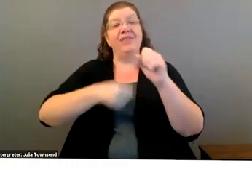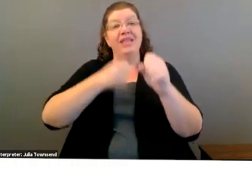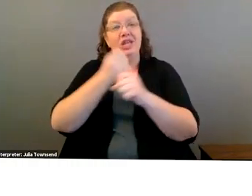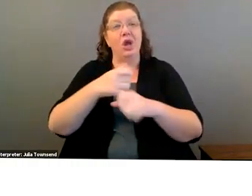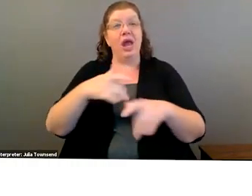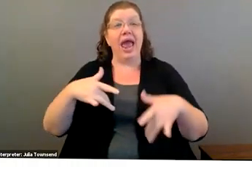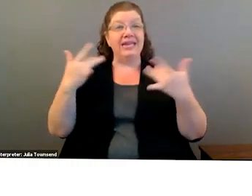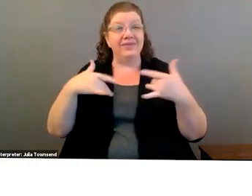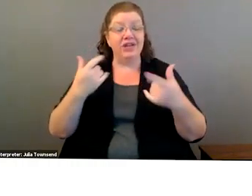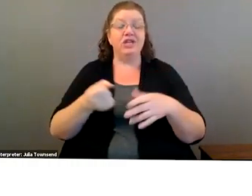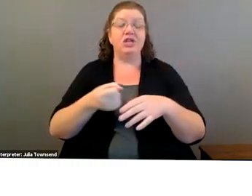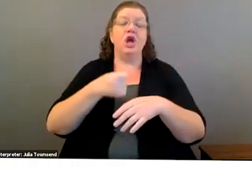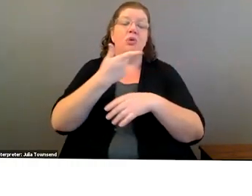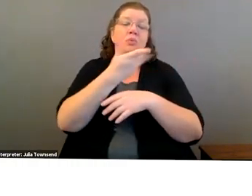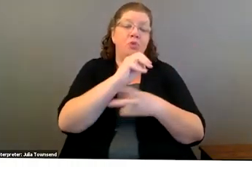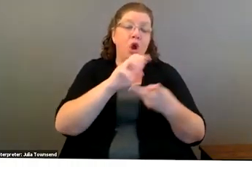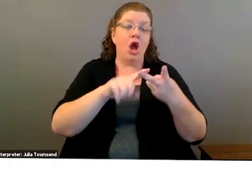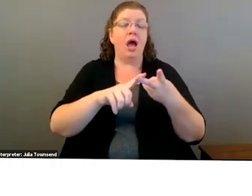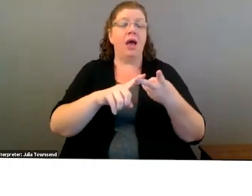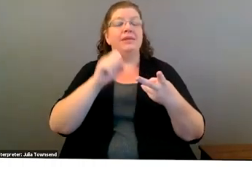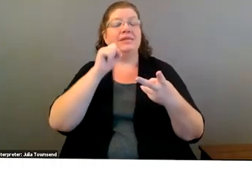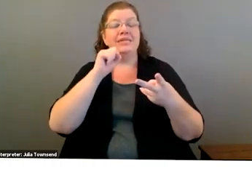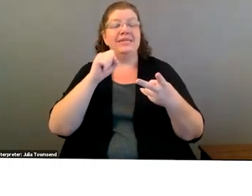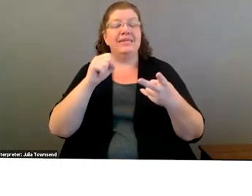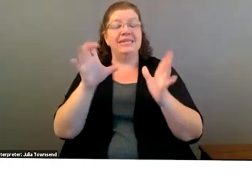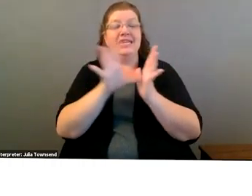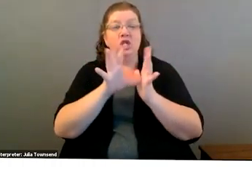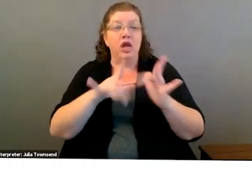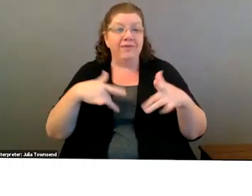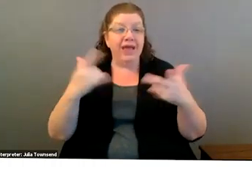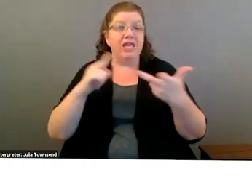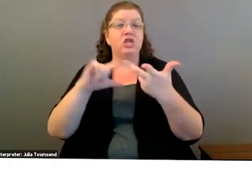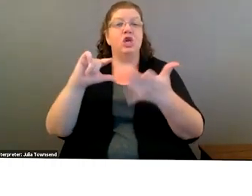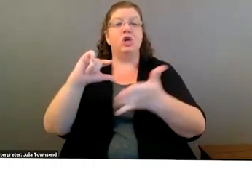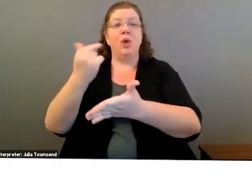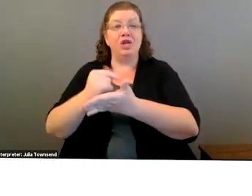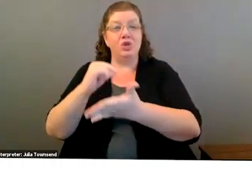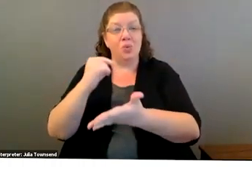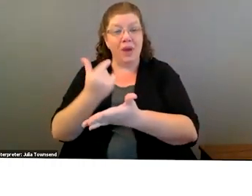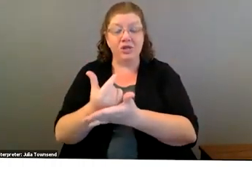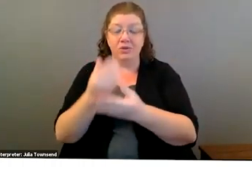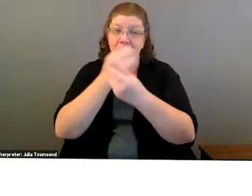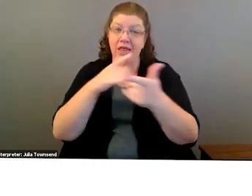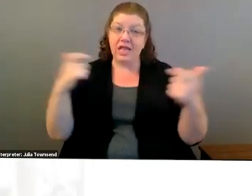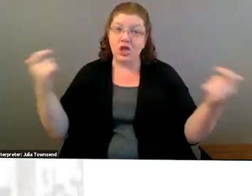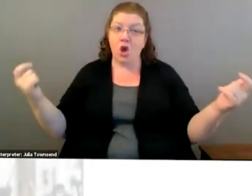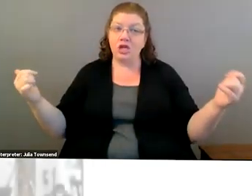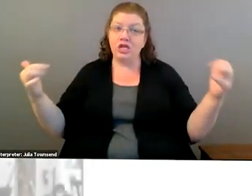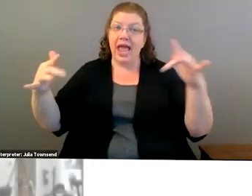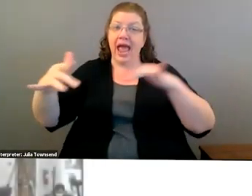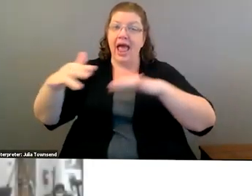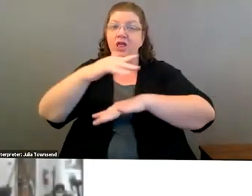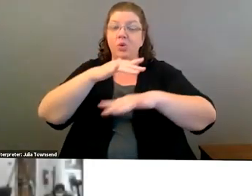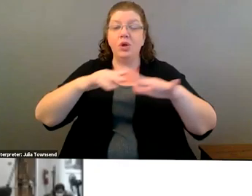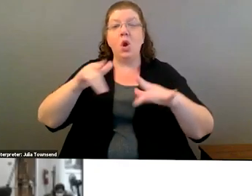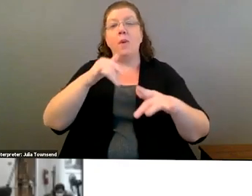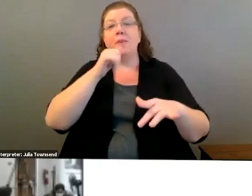bailes de fin de año las ceremonias de graduación queremos que el consejo sepa quién está en estos eventos